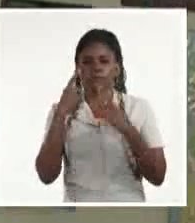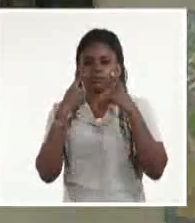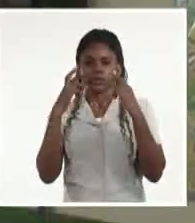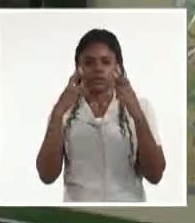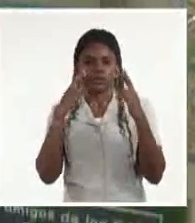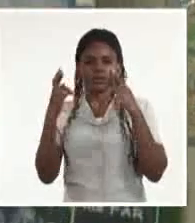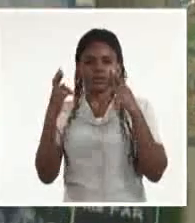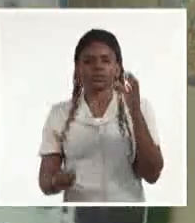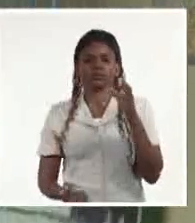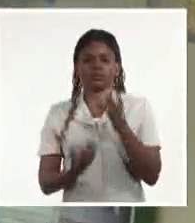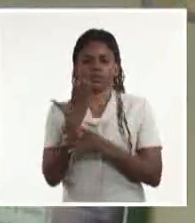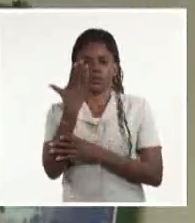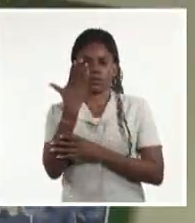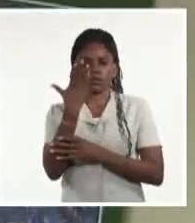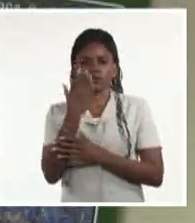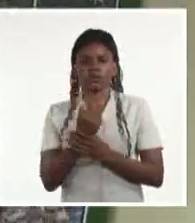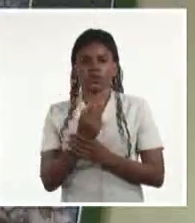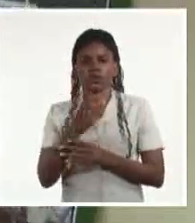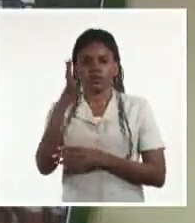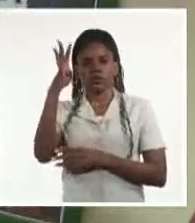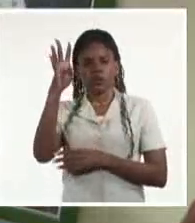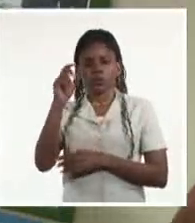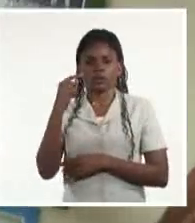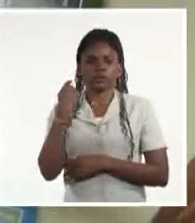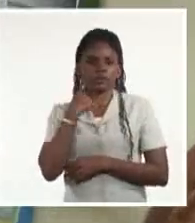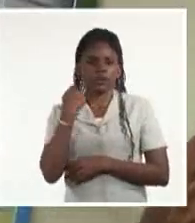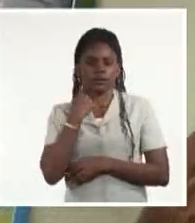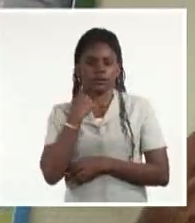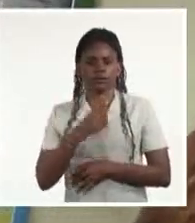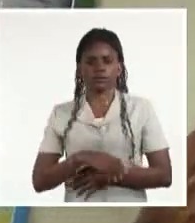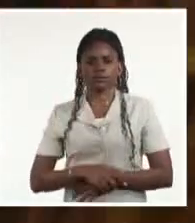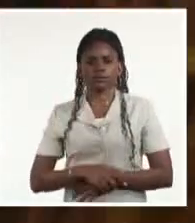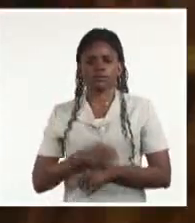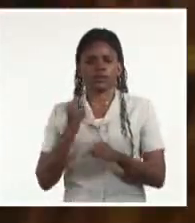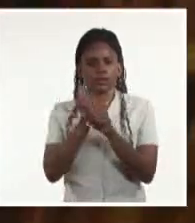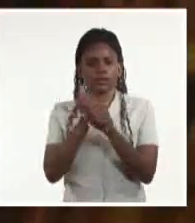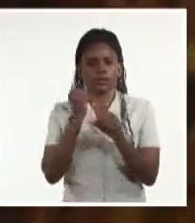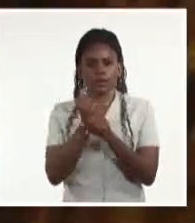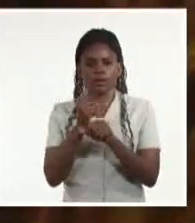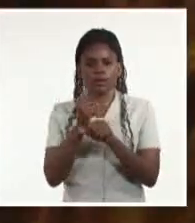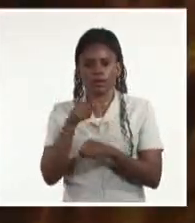de su fundación. Desde Villa Clara, Hilda Cárdenas Colledo, Sistema Informativo de la Televisión.